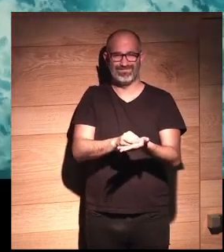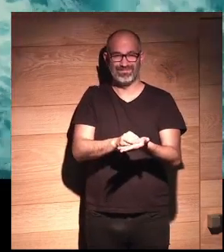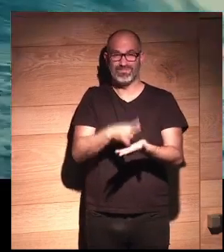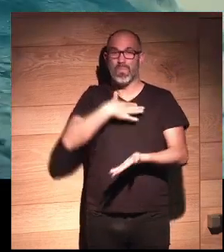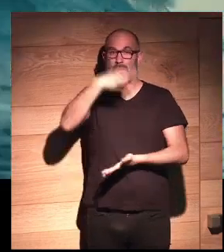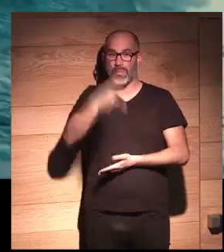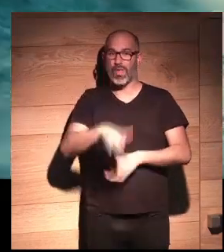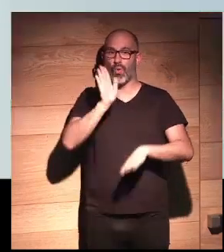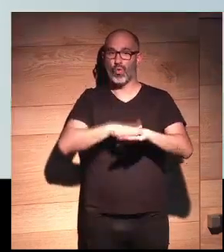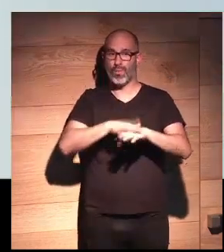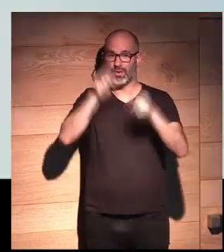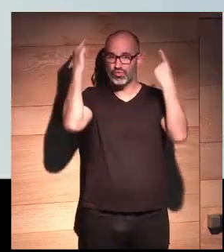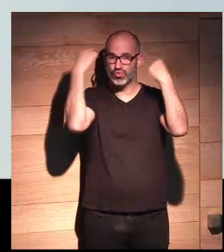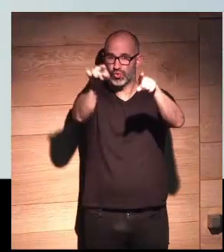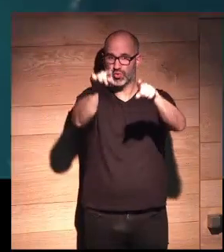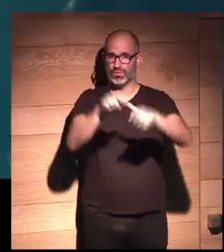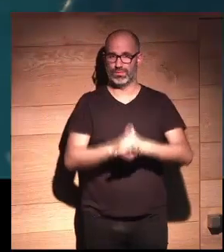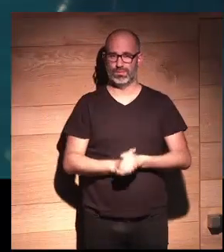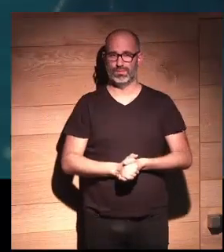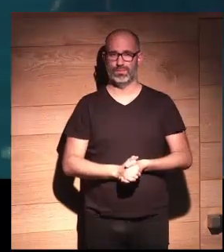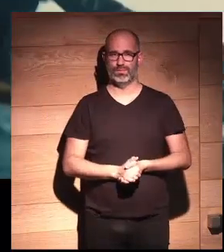puede que tú seas el culpable.